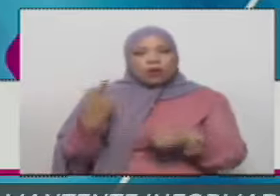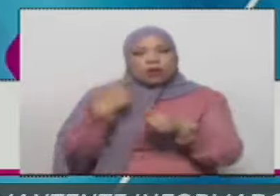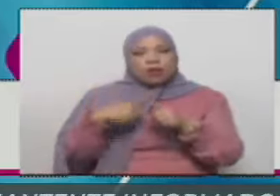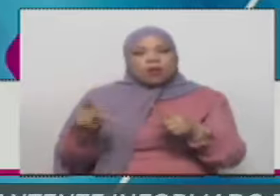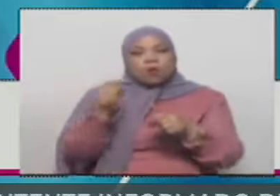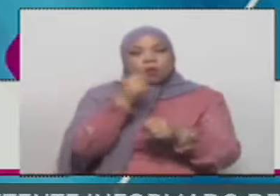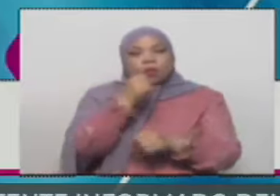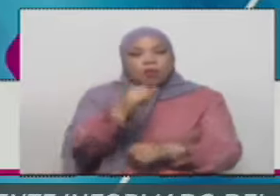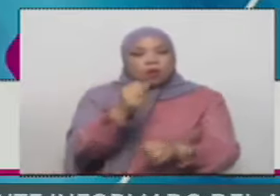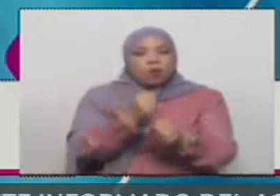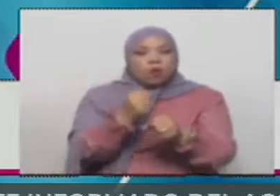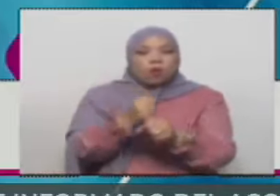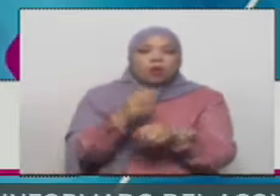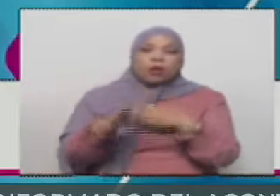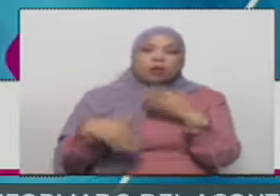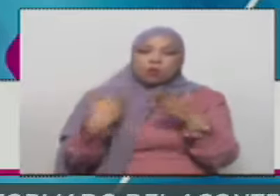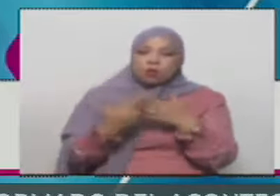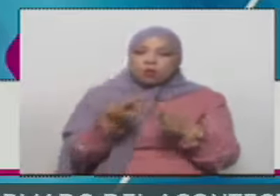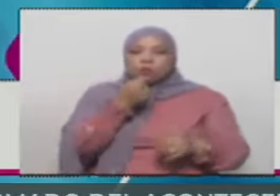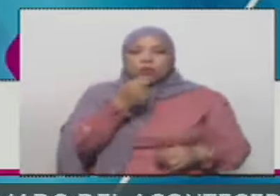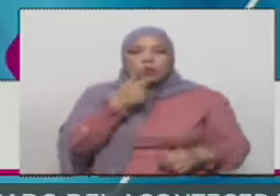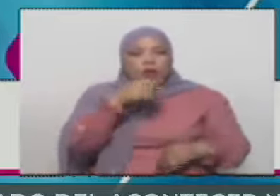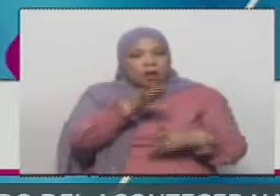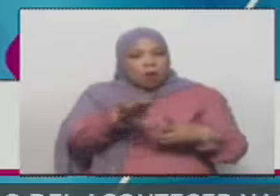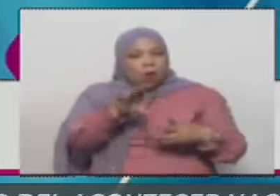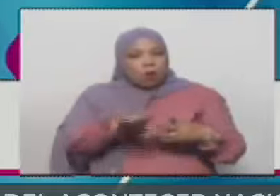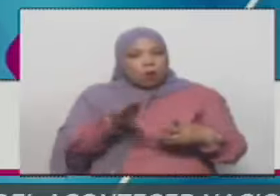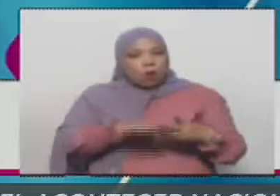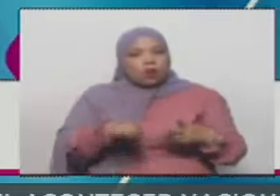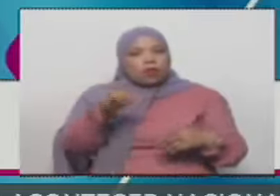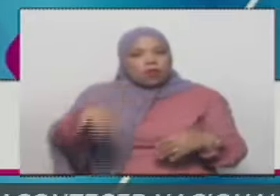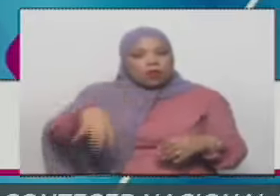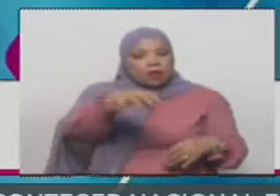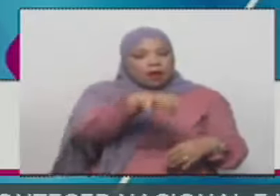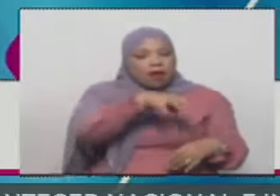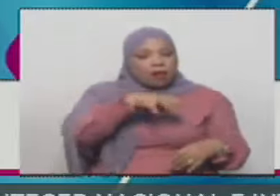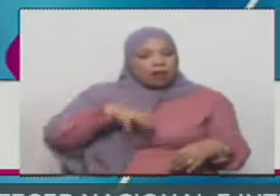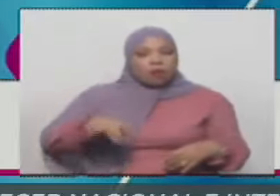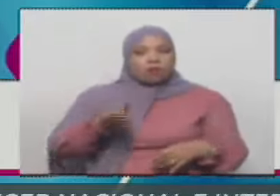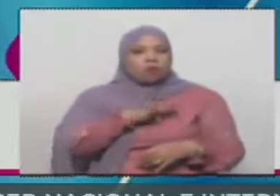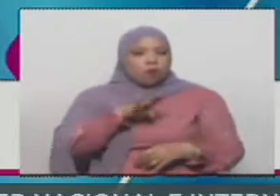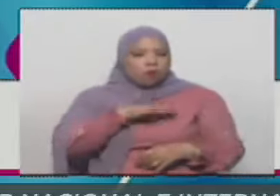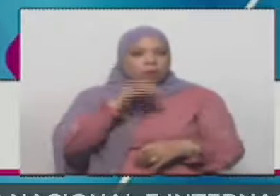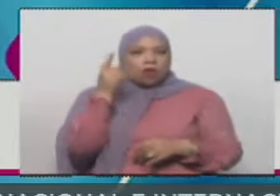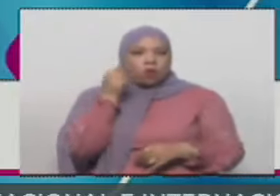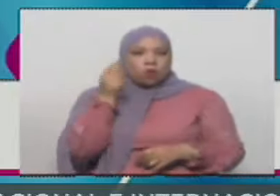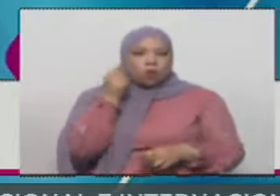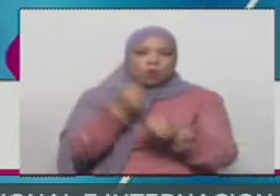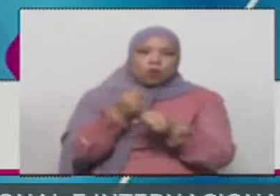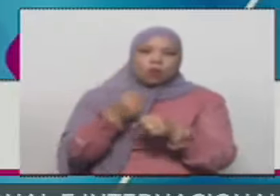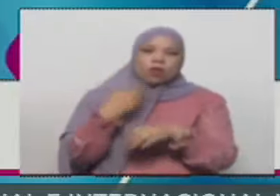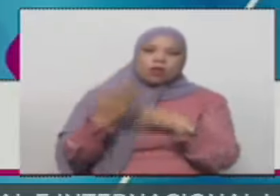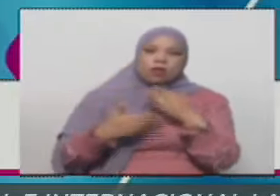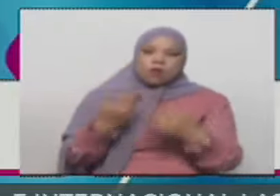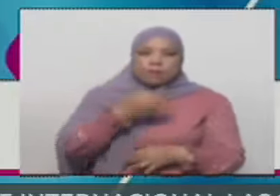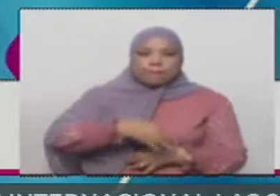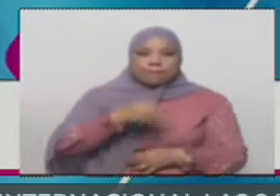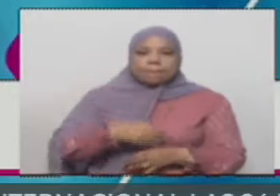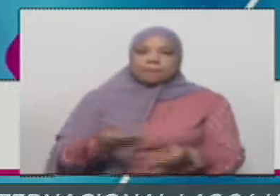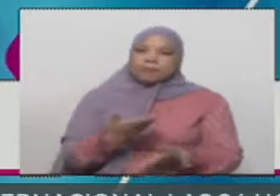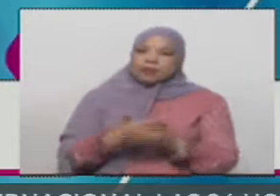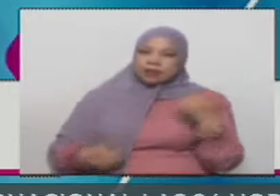cultural que es muy característica de cada una de estas regiones. Es muy importante esto, señor presidente,